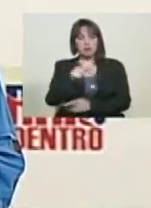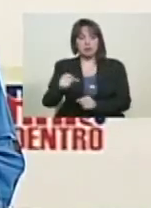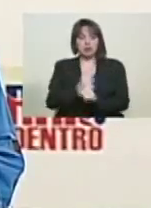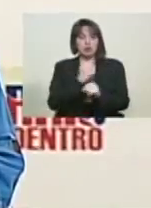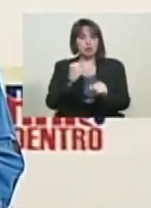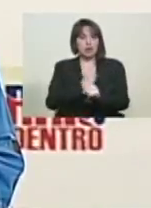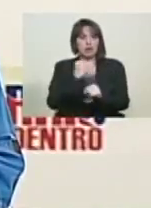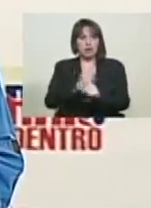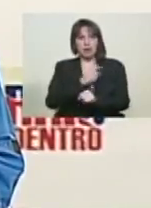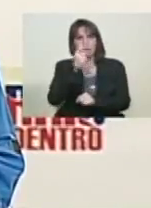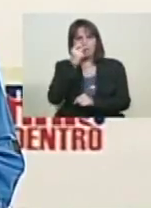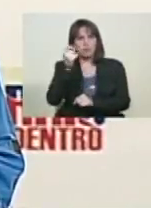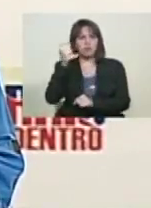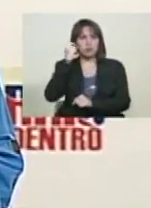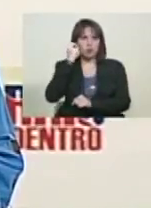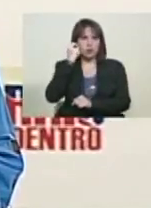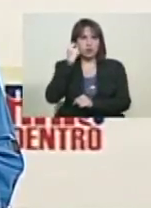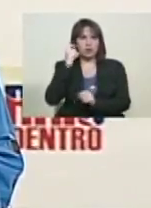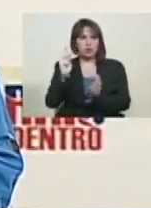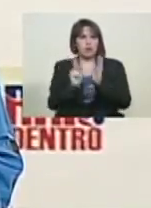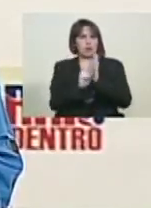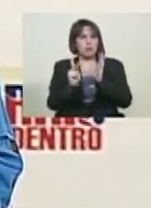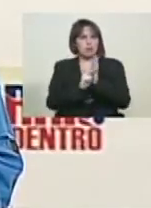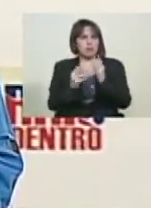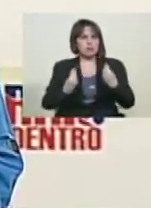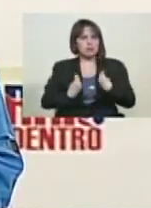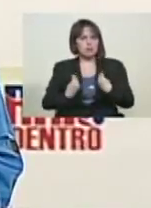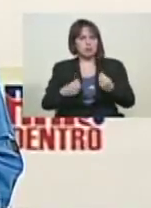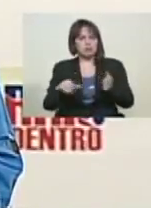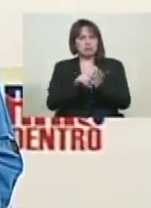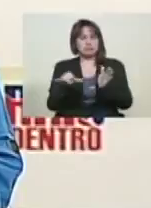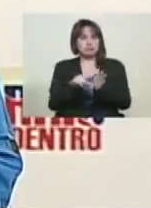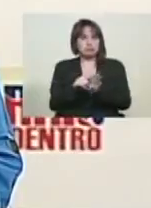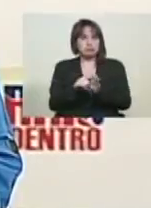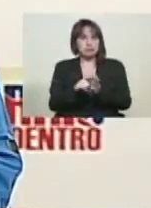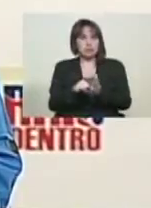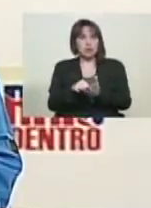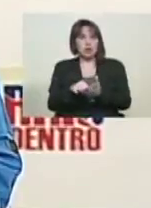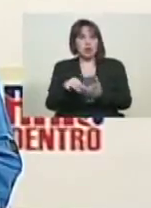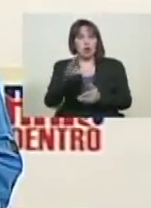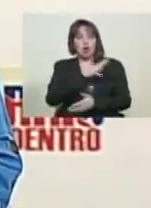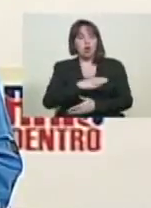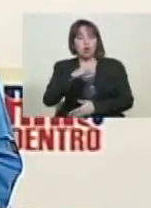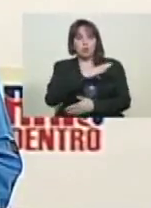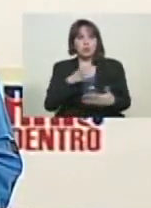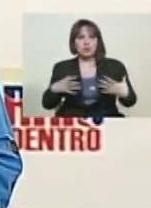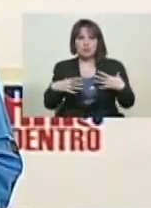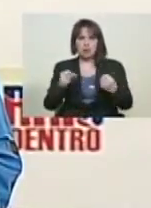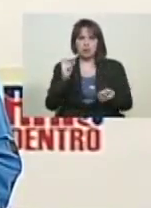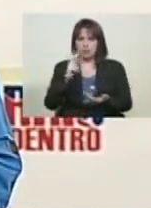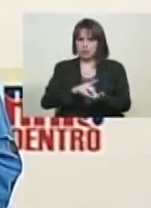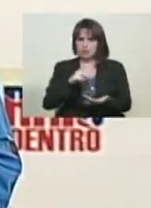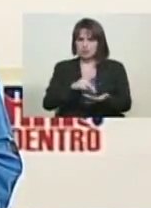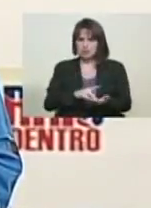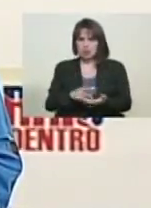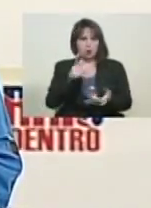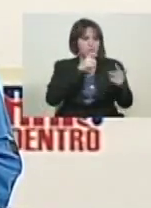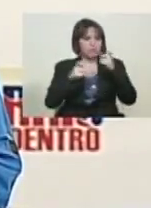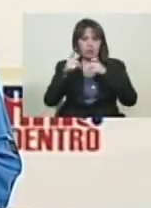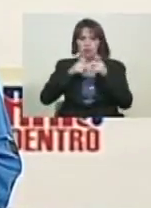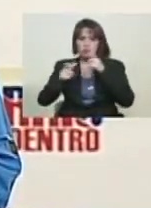trabajadores, trabajadoras, vecinos y vecinas de los comités de salud han participado en las asambleas de